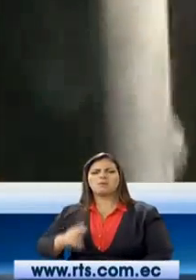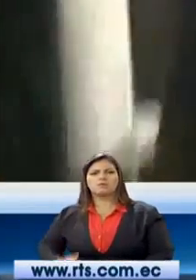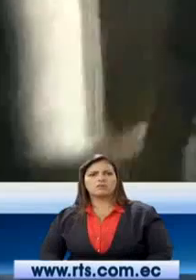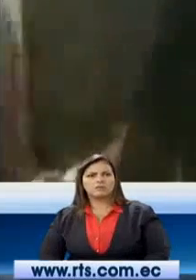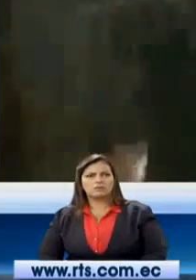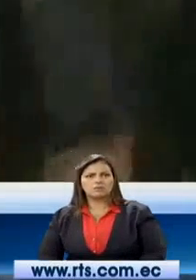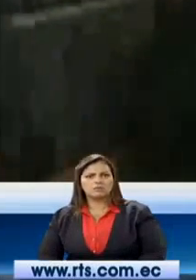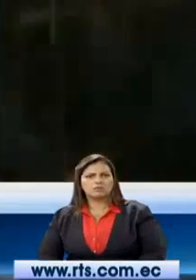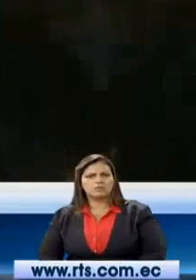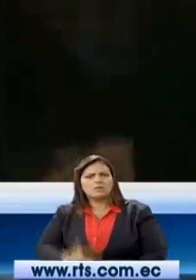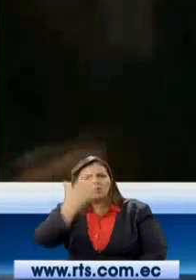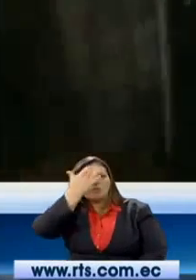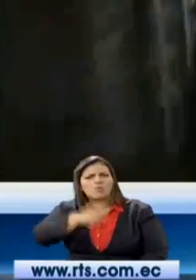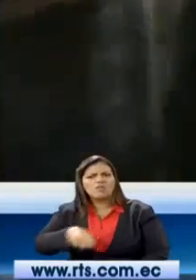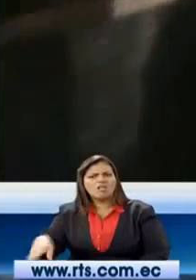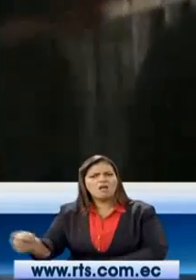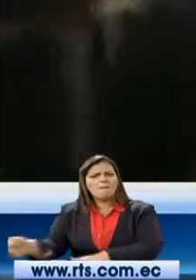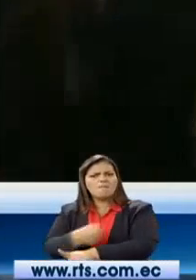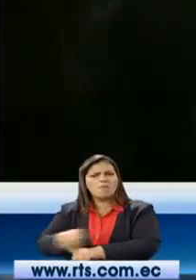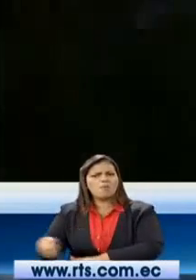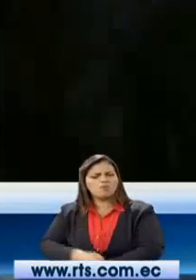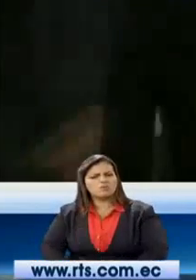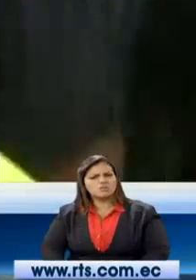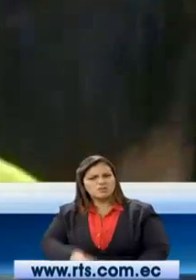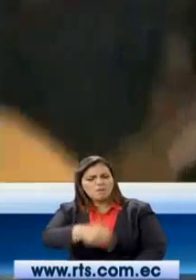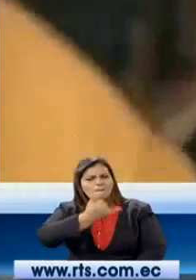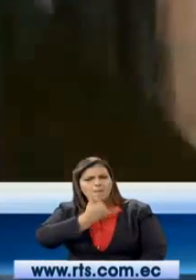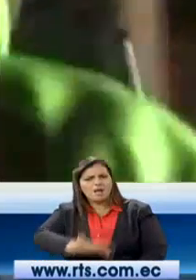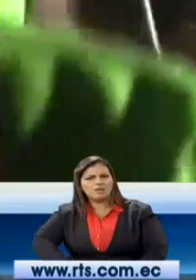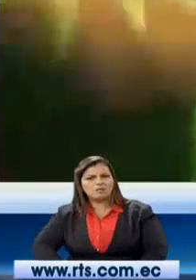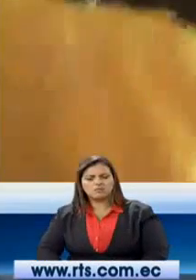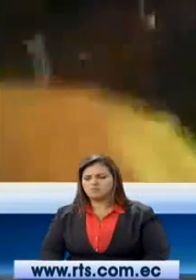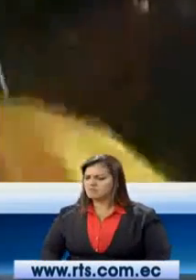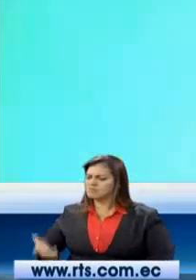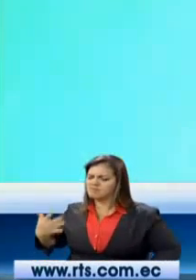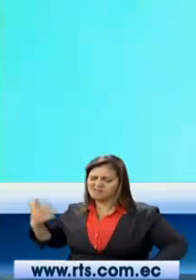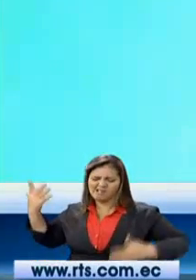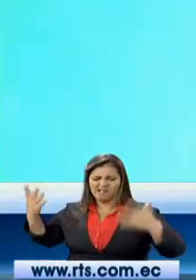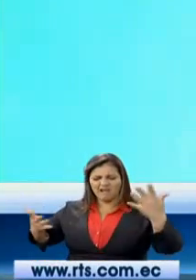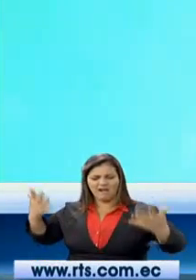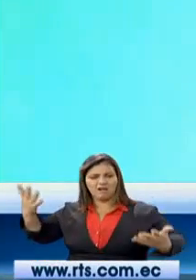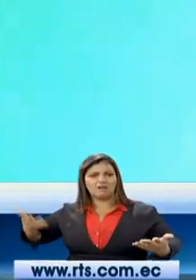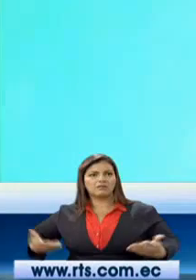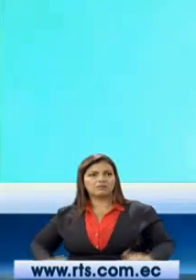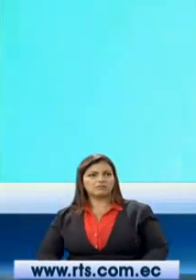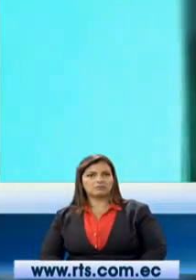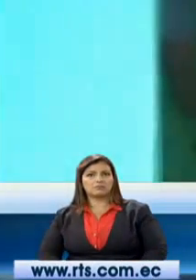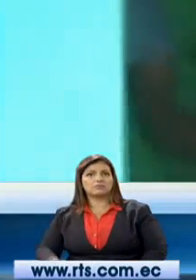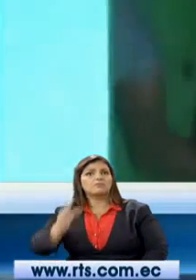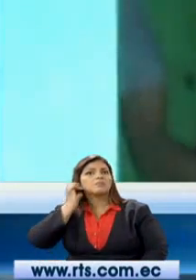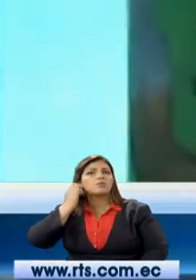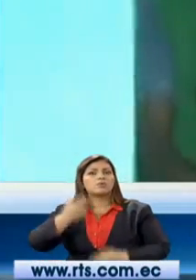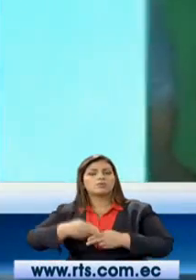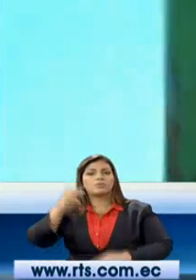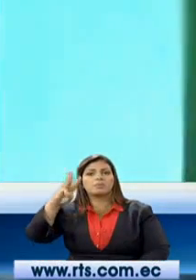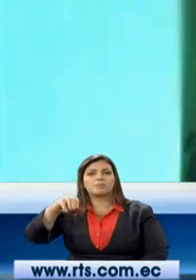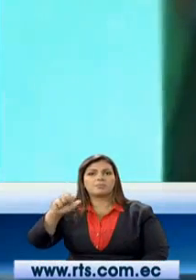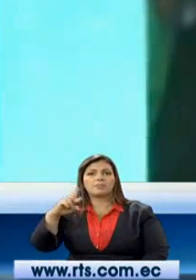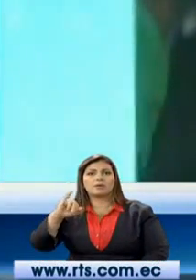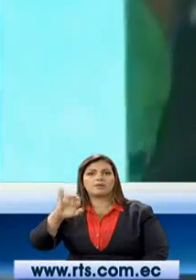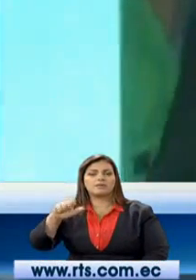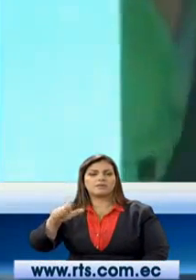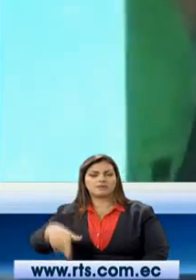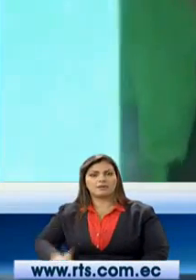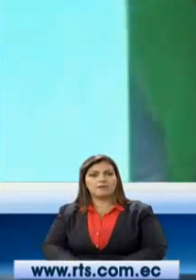¡Vamos! ¿Tu pareja? ¿Y así lo golpeas? La chica. La chica está del otro lado. Está con sangre. María Consuelo Arias Soto habría